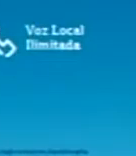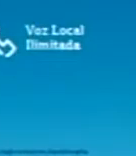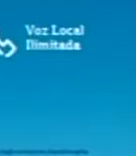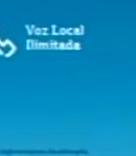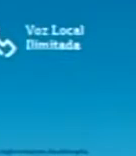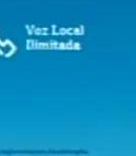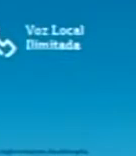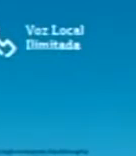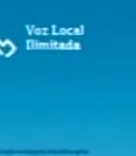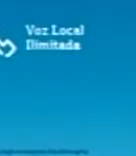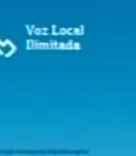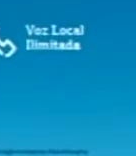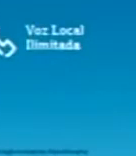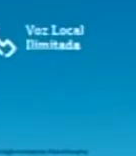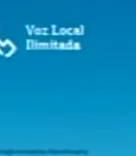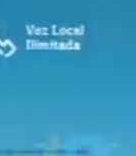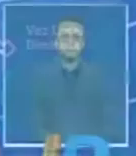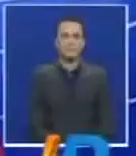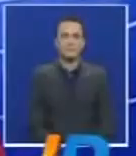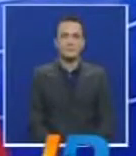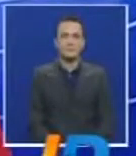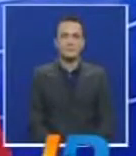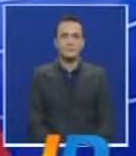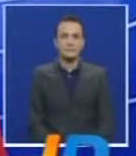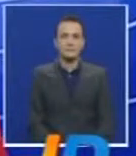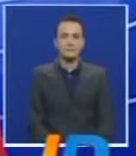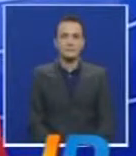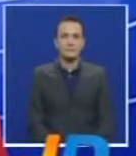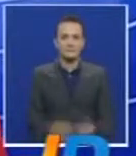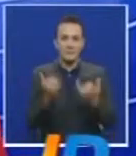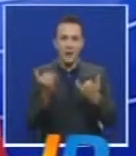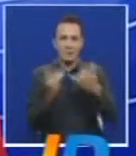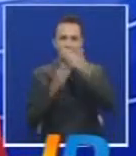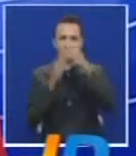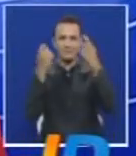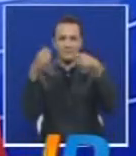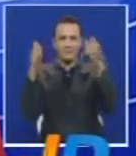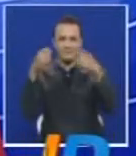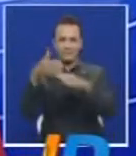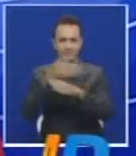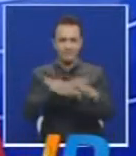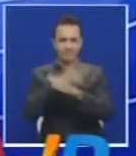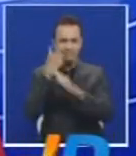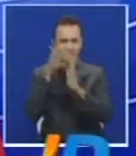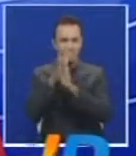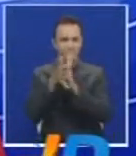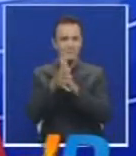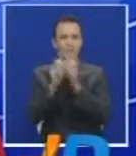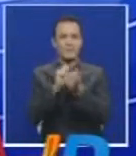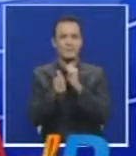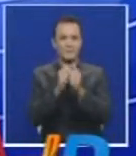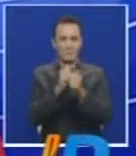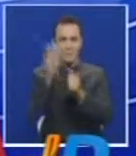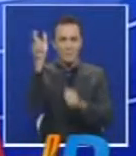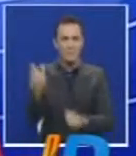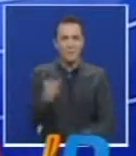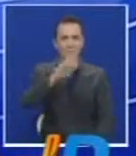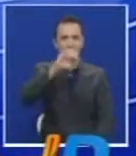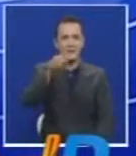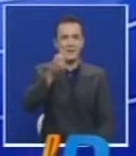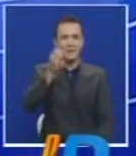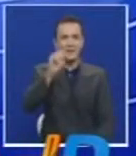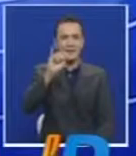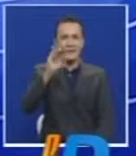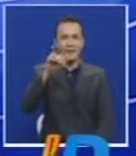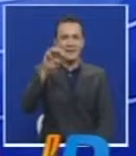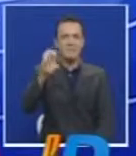Movistar compartida, la vida es más. Nos vamos a comerciales, pero antes un avance de la información deportiva con Jaime Orlando Dinas,